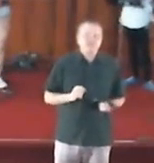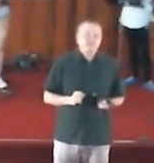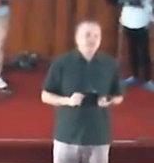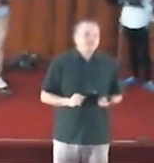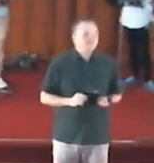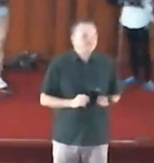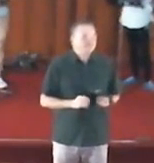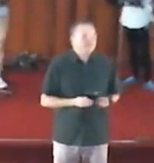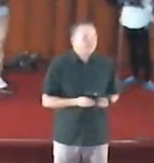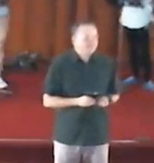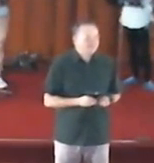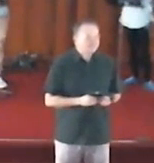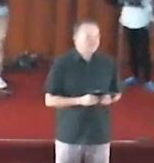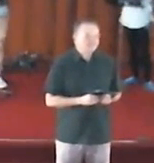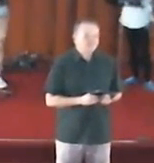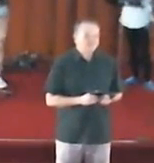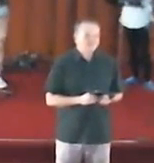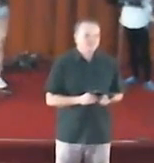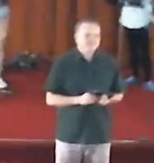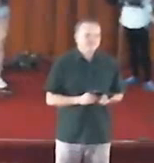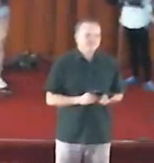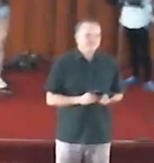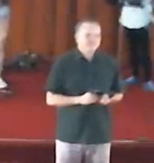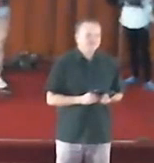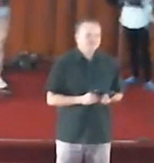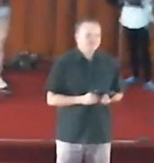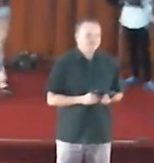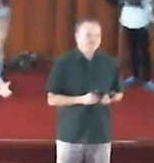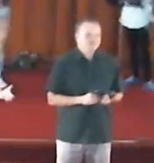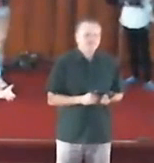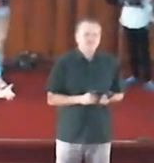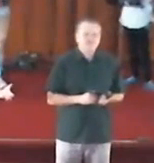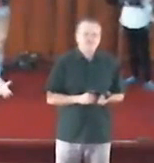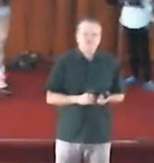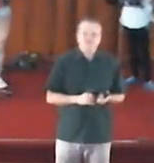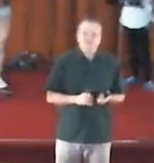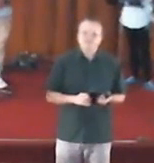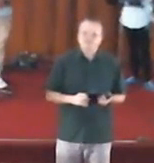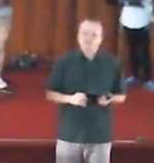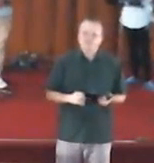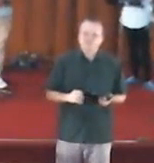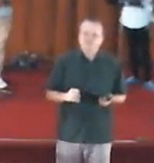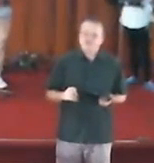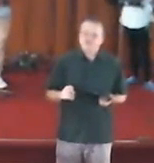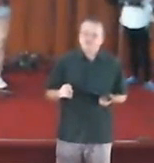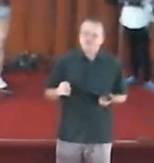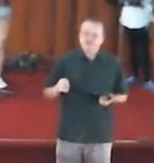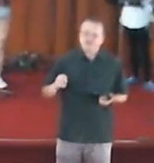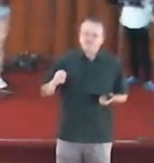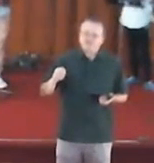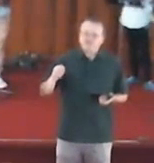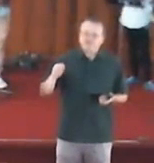conocimiento en lugar de esa ignorancia. Or maybe you need to have more knowledge in place of that ignorance.